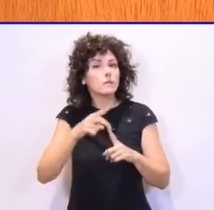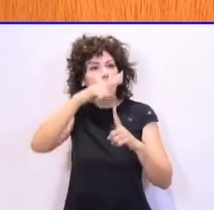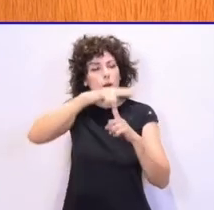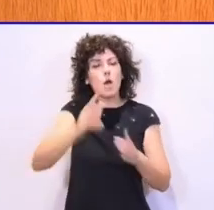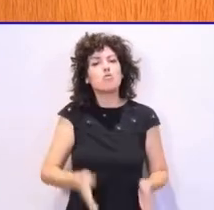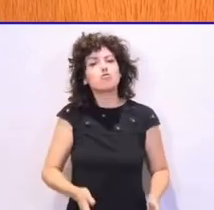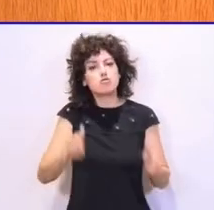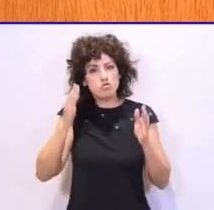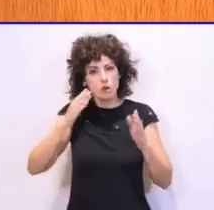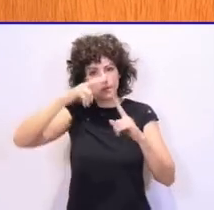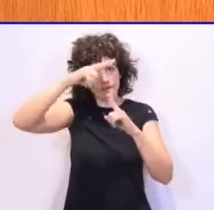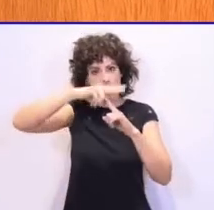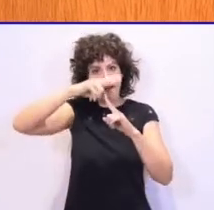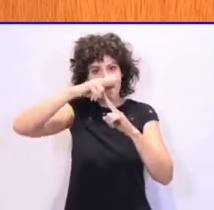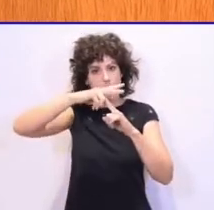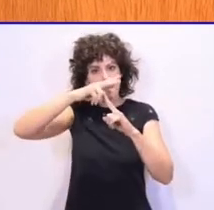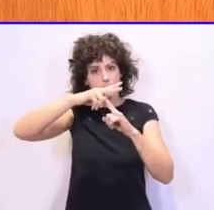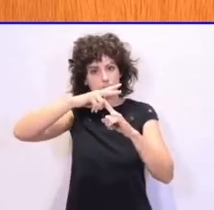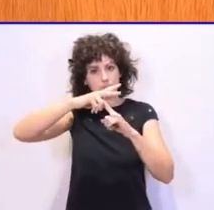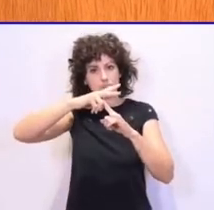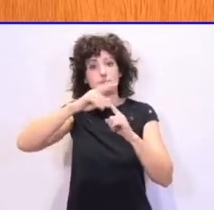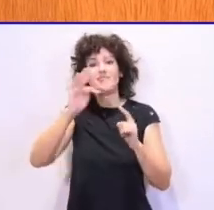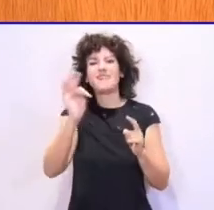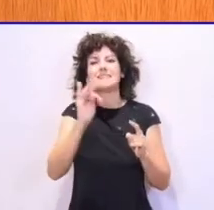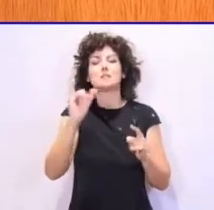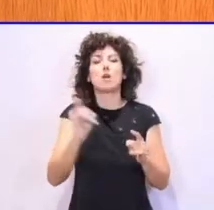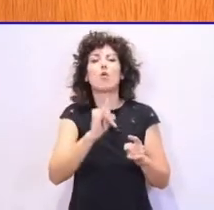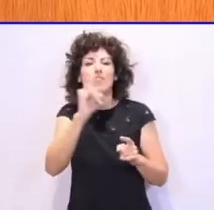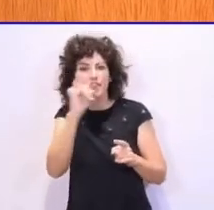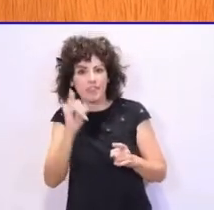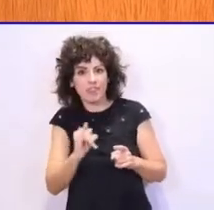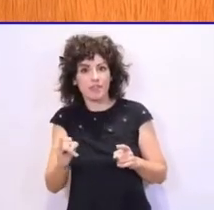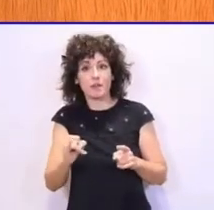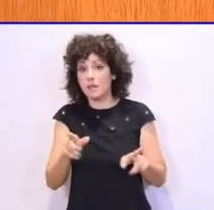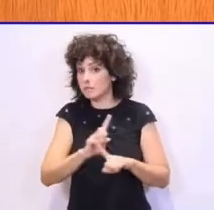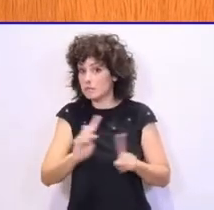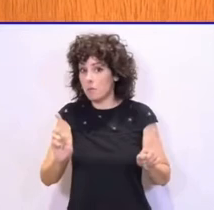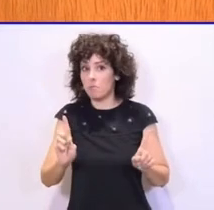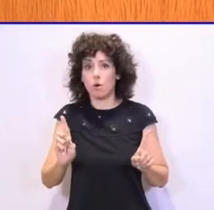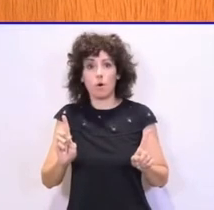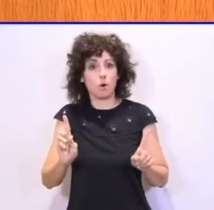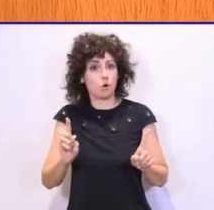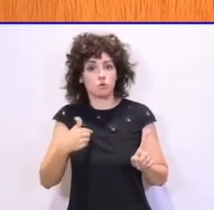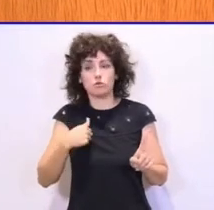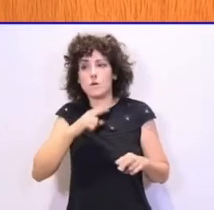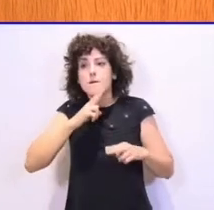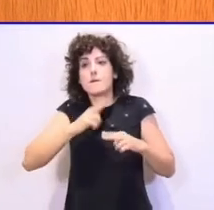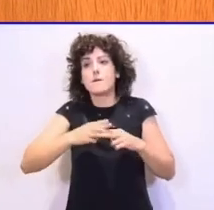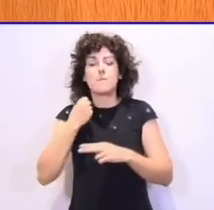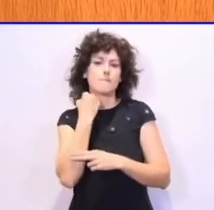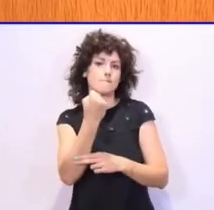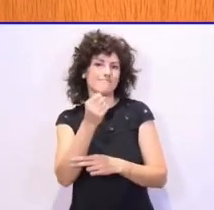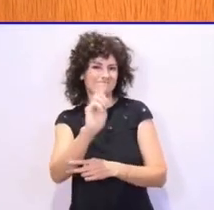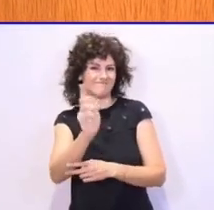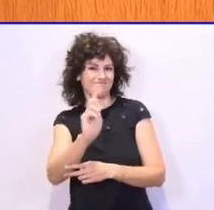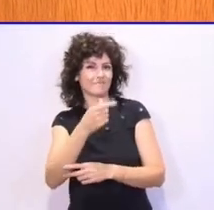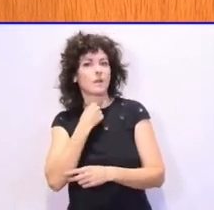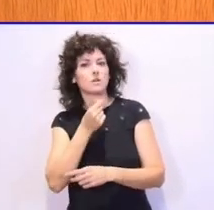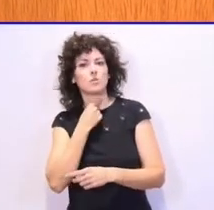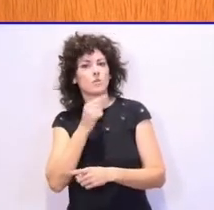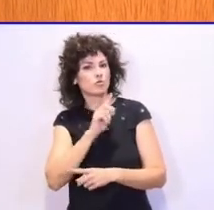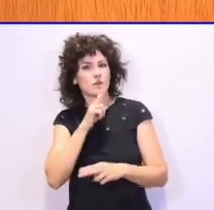tensión tensión eh tauste H hundi Tampoco yo las voy a llamar apoyos tampoco me gusta